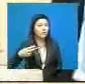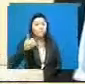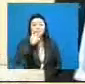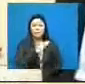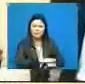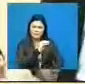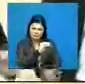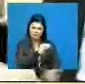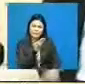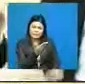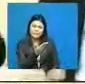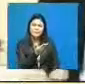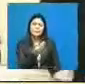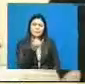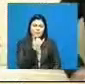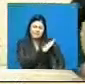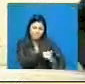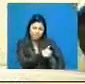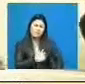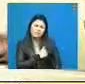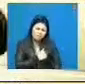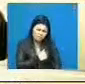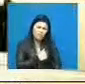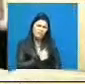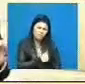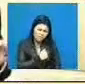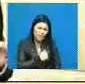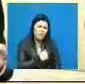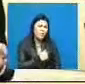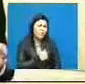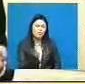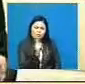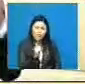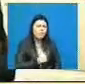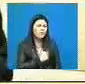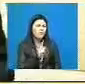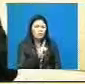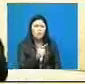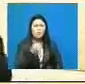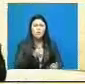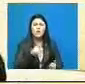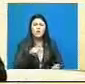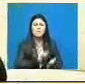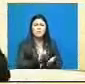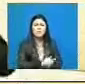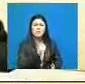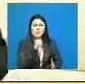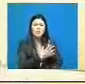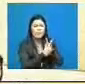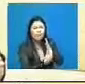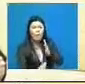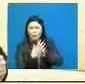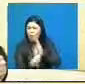Ministro, lo único que le pido es que no se toque a los sectores más vulnerables de la